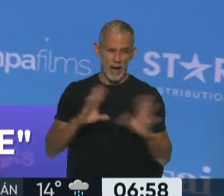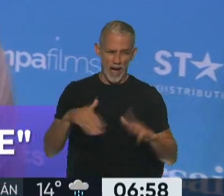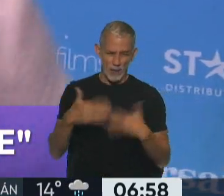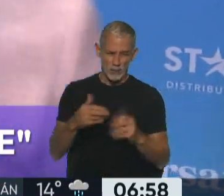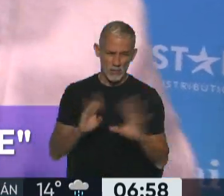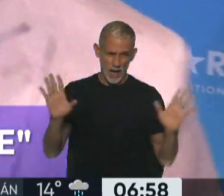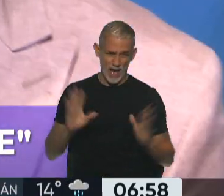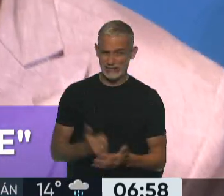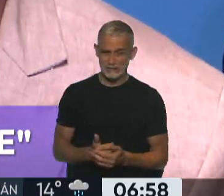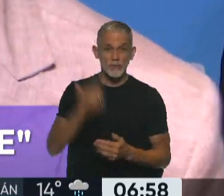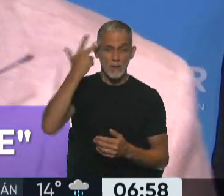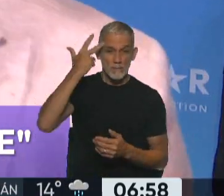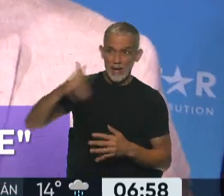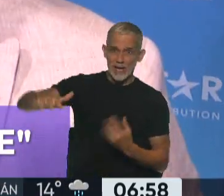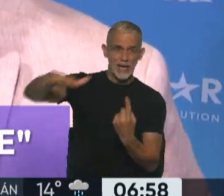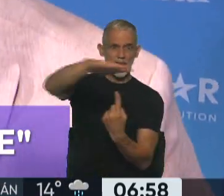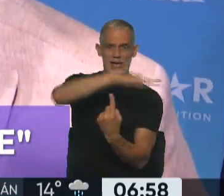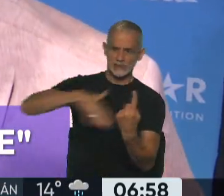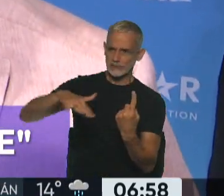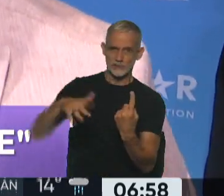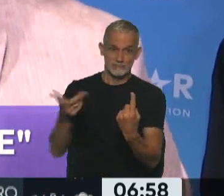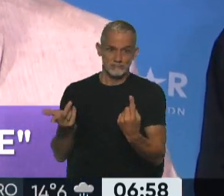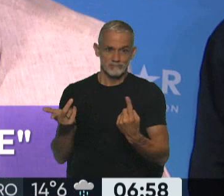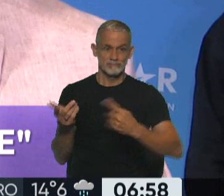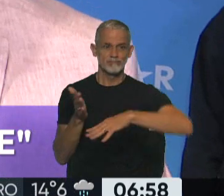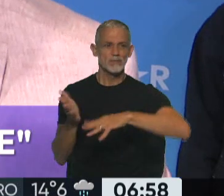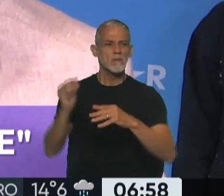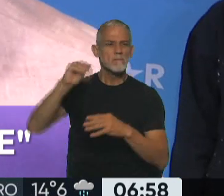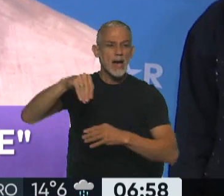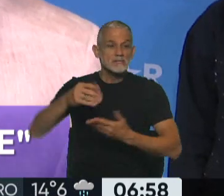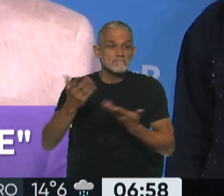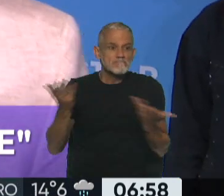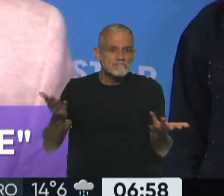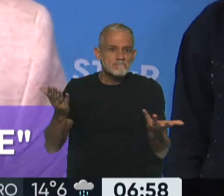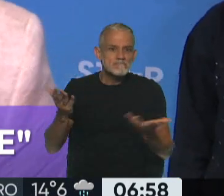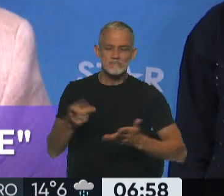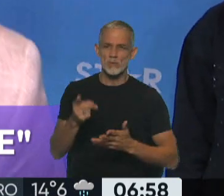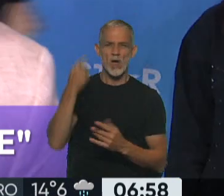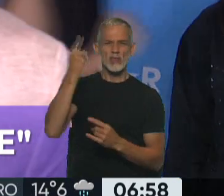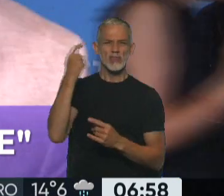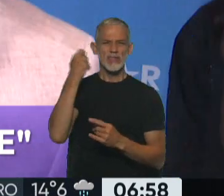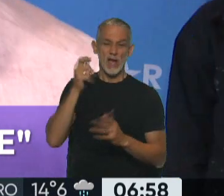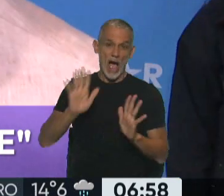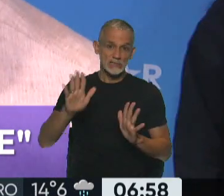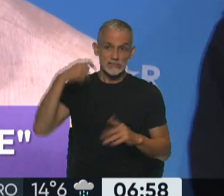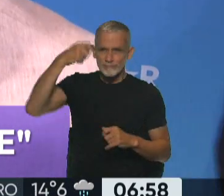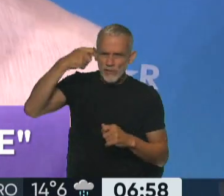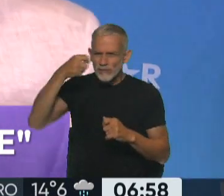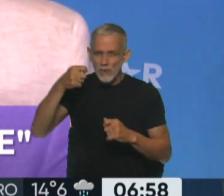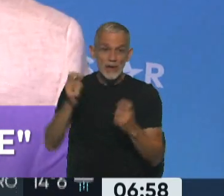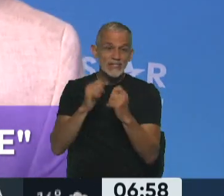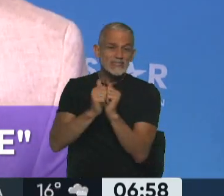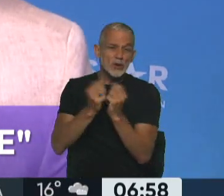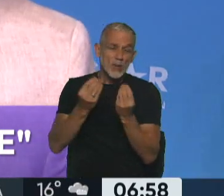de Messi y todos los demás. ¿Qué más puedo pedir que poder dirigir una película con la mejor historia que puedas contar, que fue la historia de este